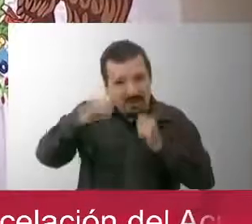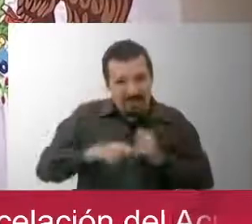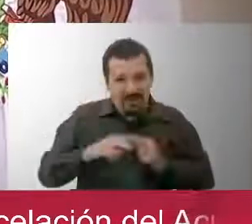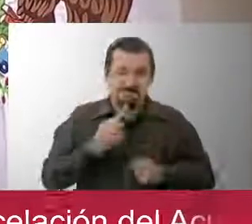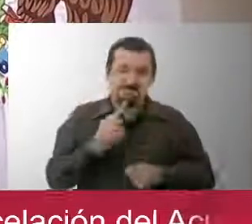el presidente